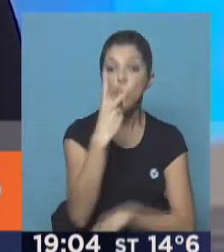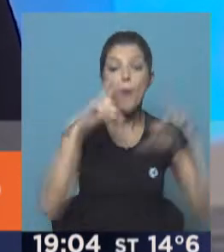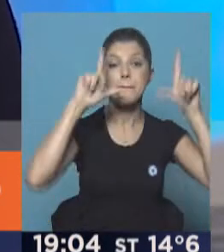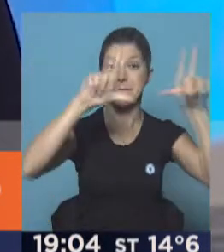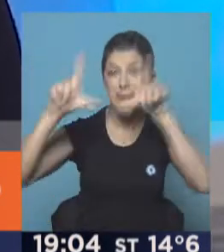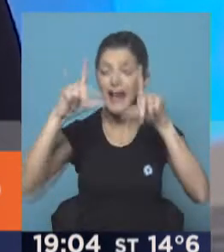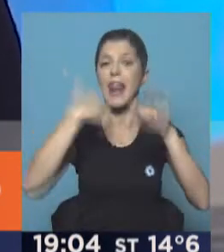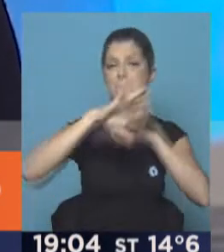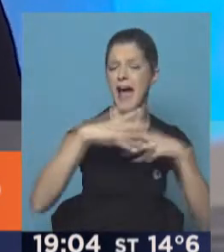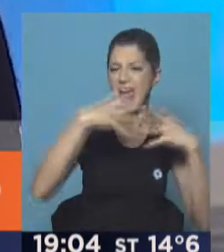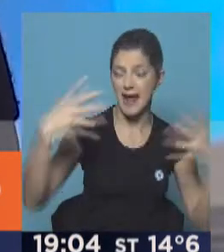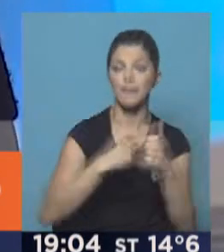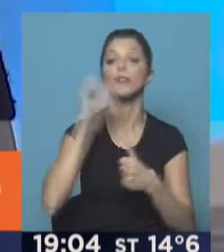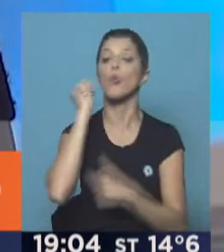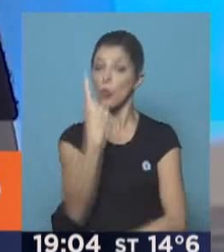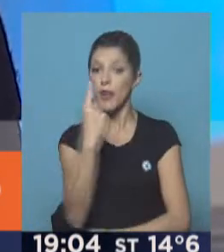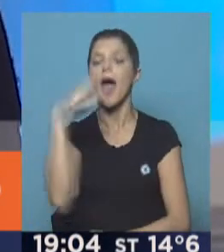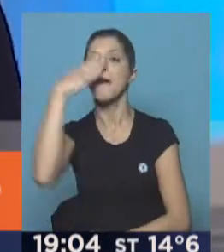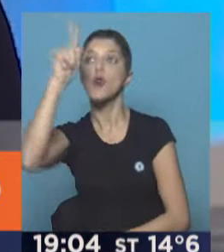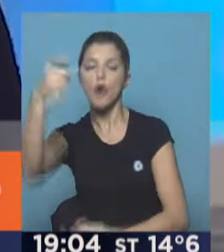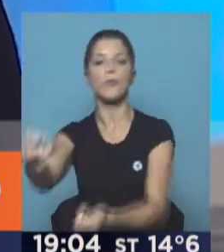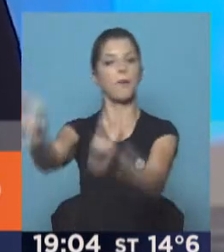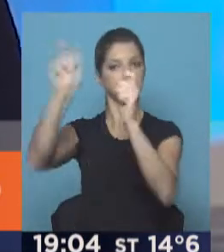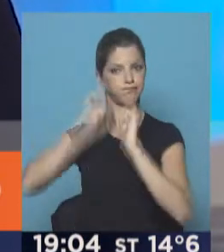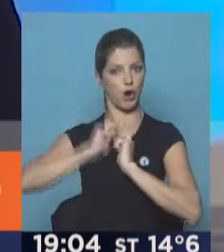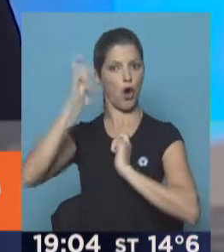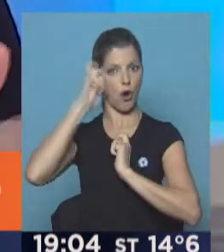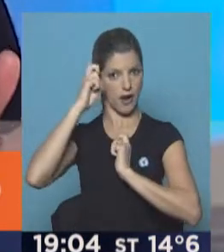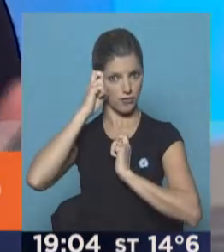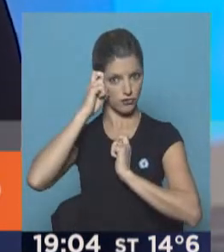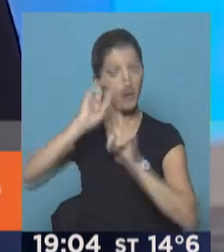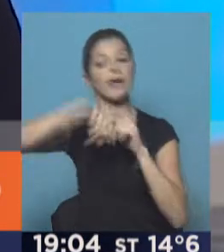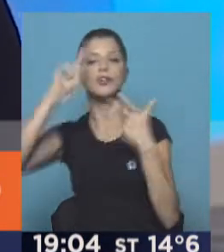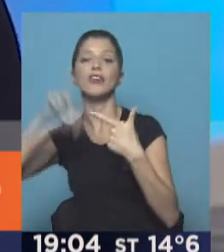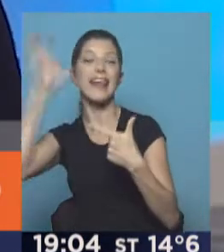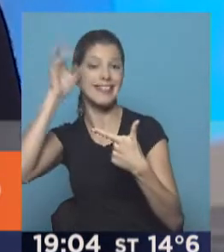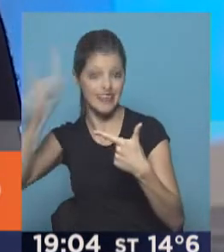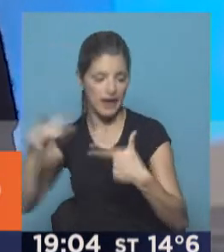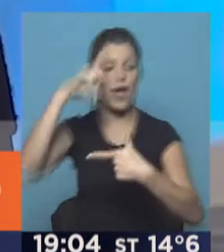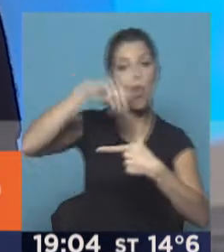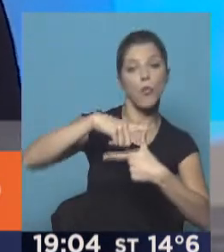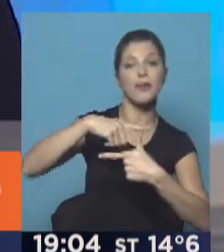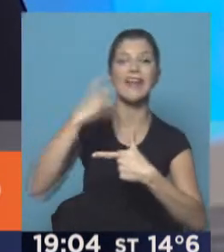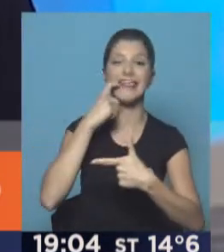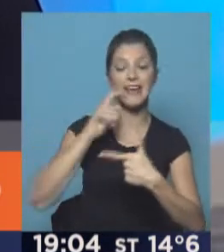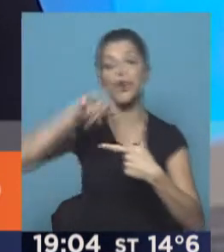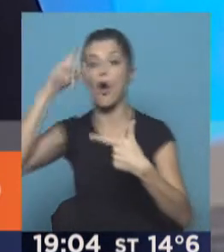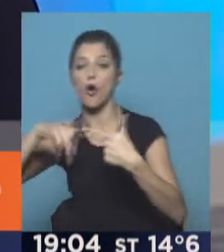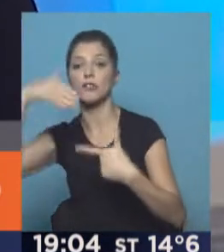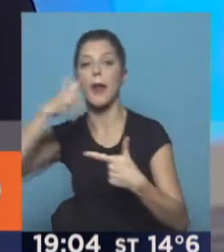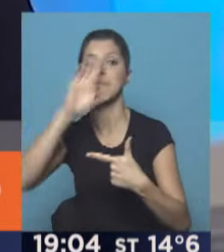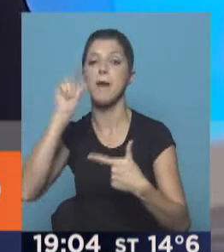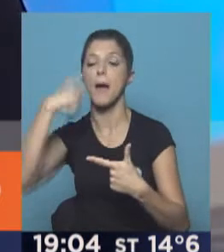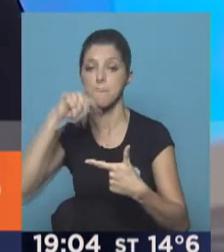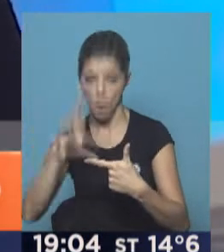de la provincia de Córdoba, donada por los congresales, y otra desde Italia, una de hierro y otra de mármol. Después ustedes las van a ver en